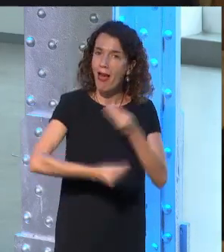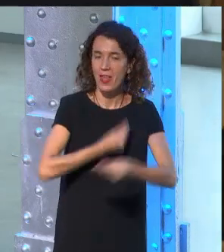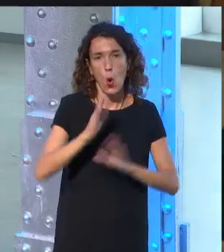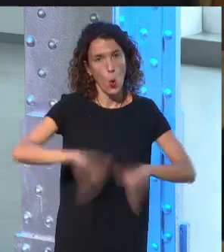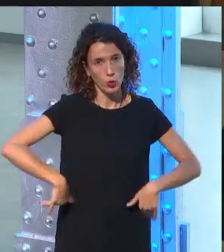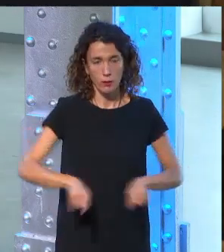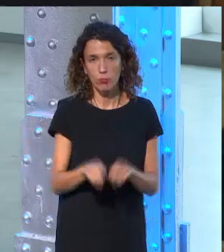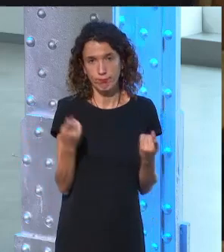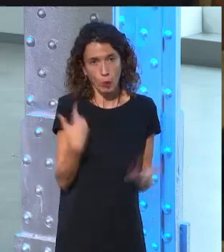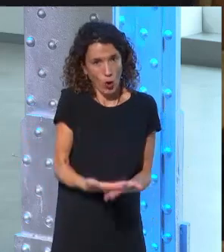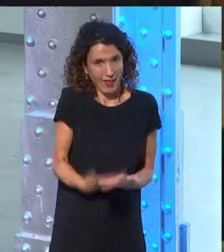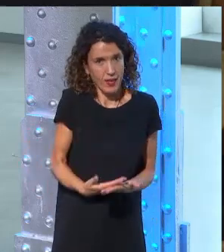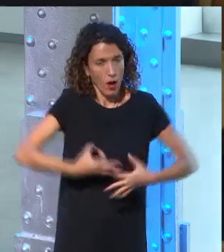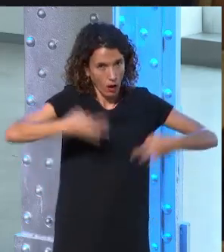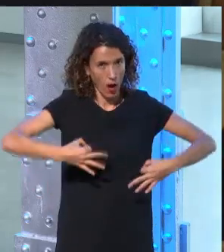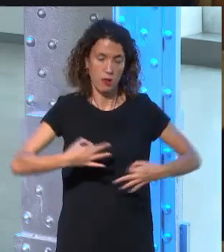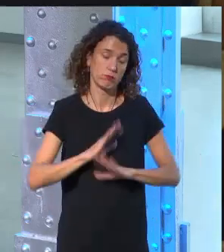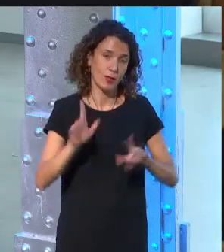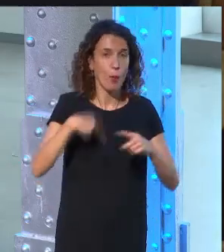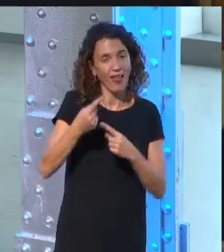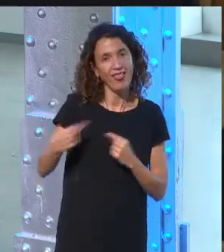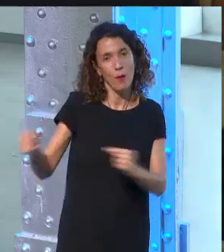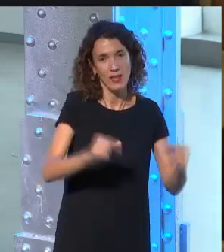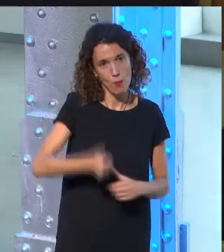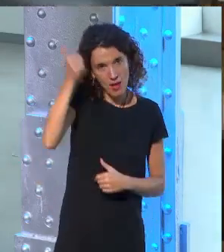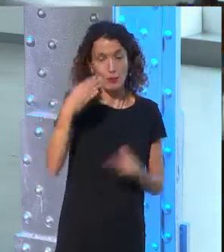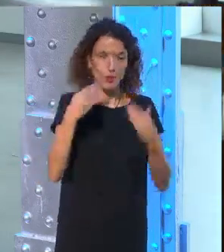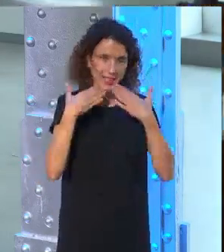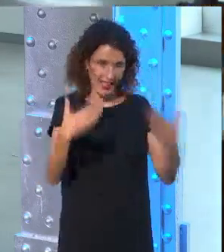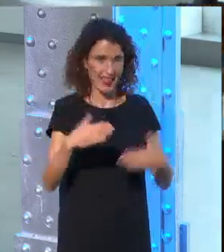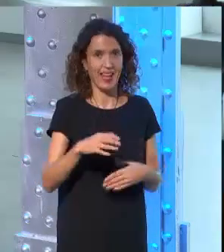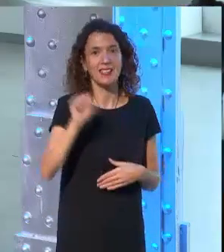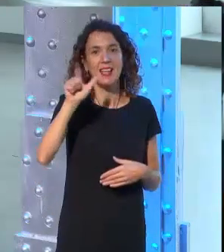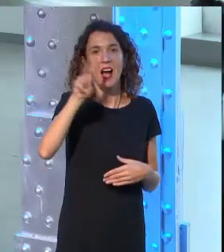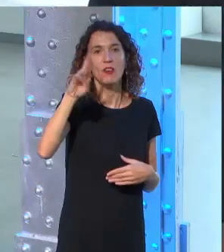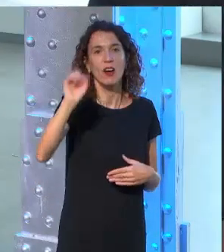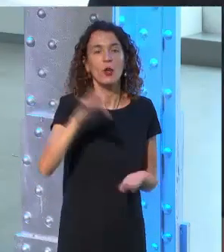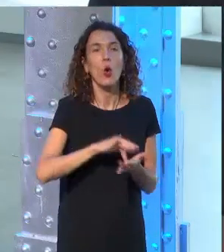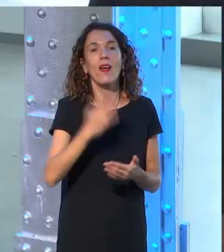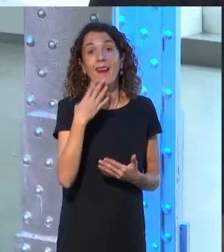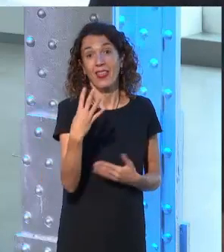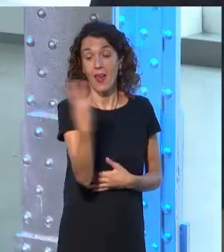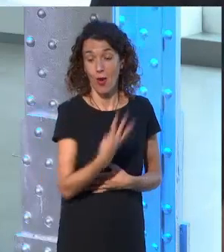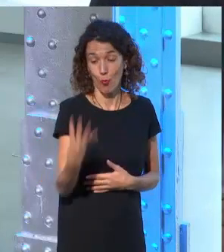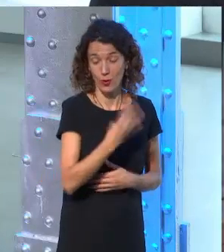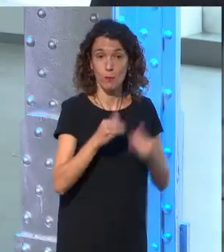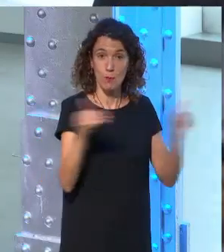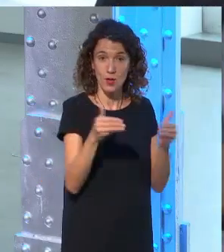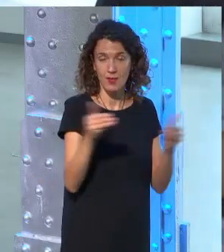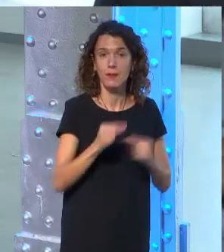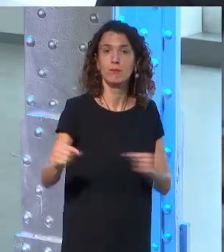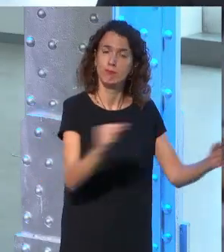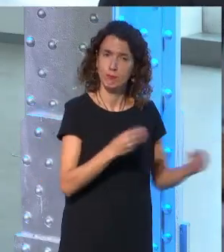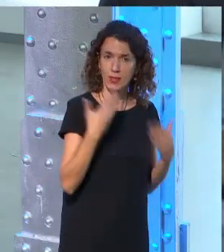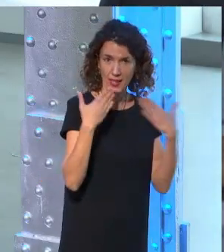hacerlo con garantías. Simplemente eso. Ahora luego debatiremos más sobre el tema. Muchas gracias, Álvaro. Gracias a los cuatro por la intervención inicial, que ha sido en